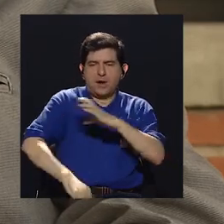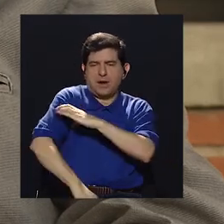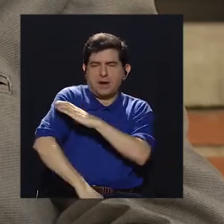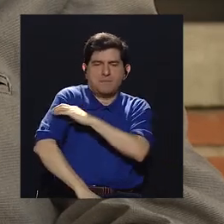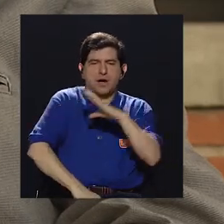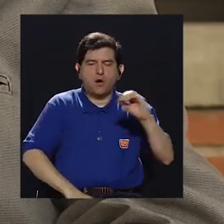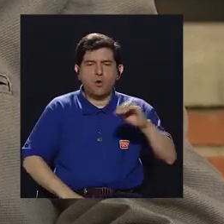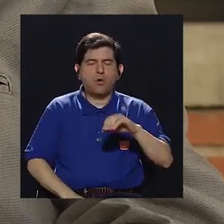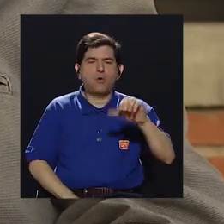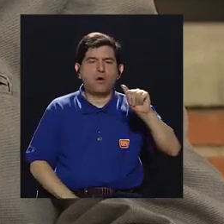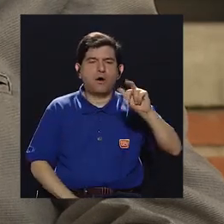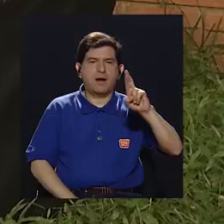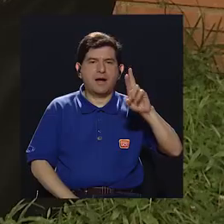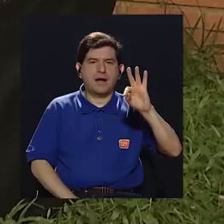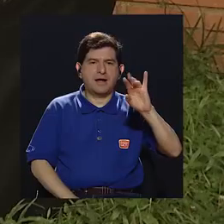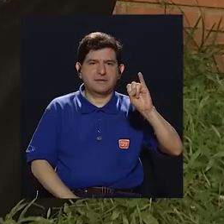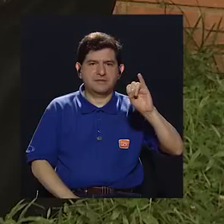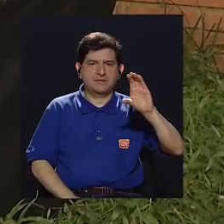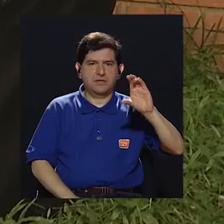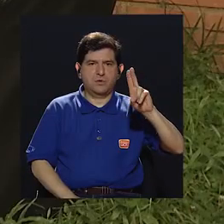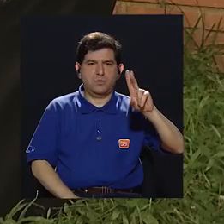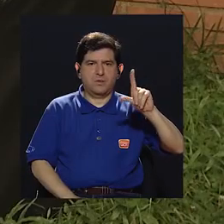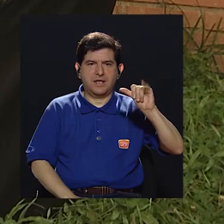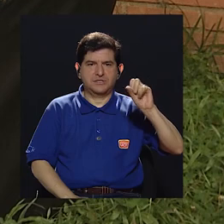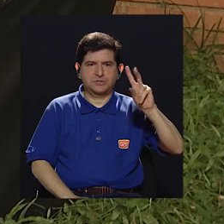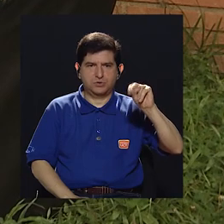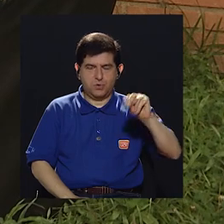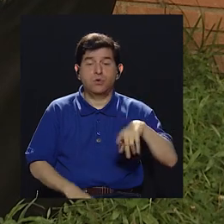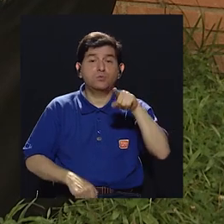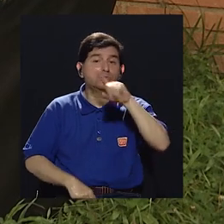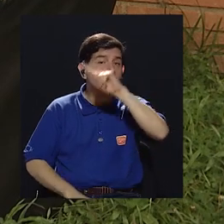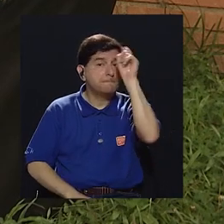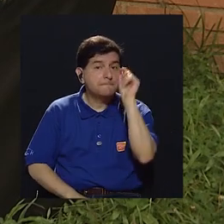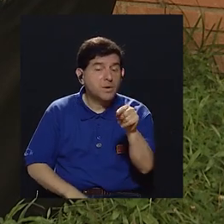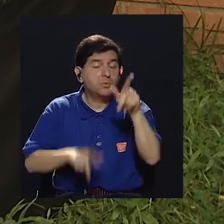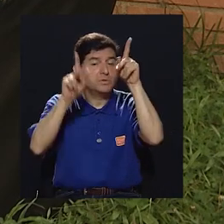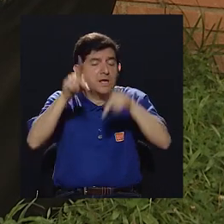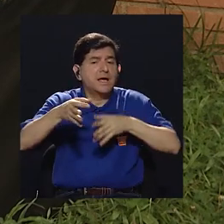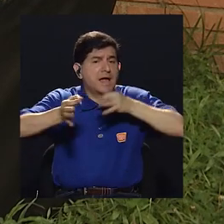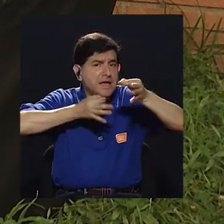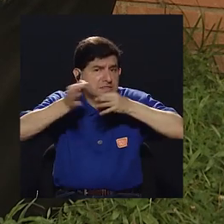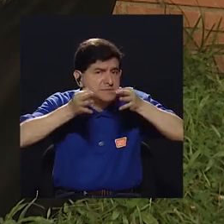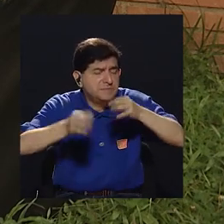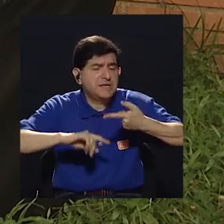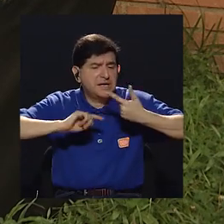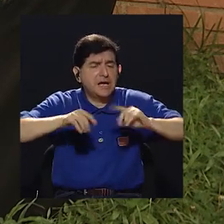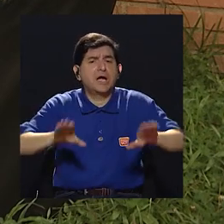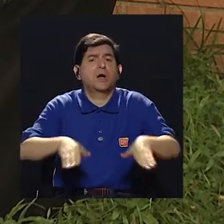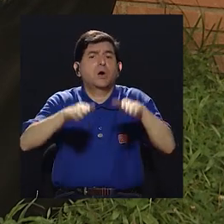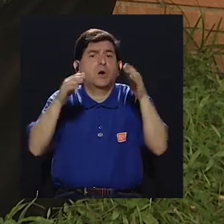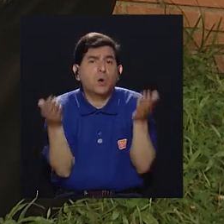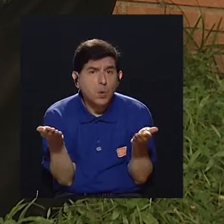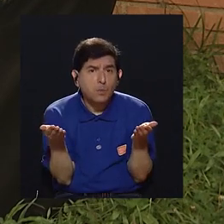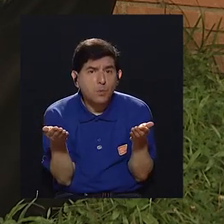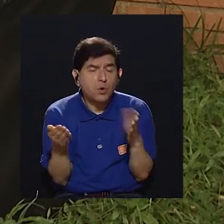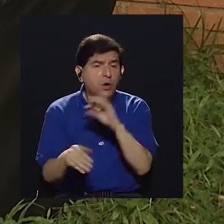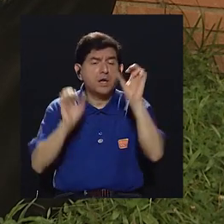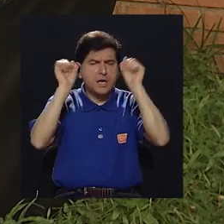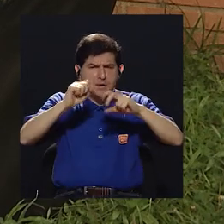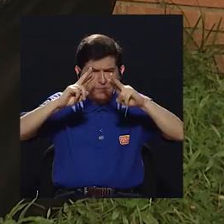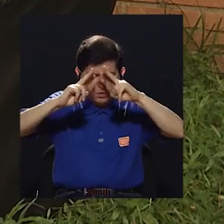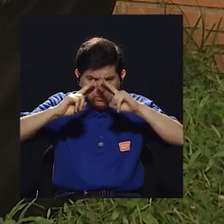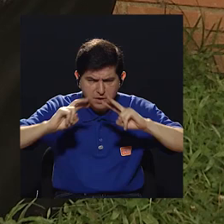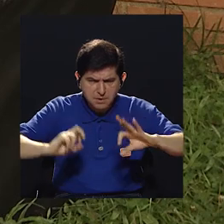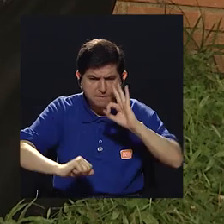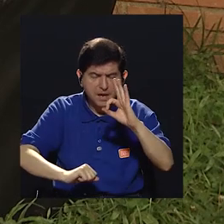propiamente musculares o articulares. En ese sentido, vuelvo a lo mismo, el hecho de que vos le puedas preguntar, que el paciente te explique bien cómo es el dolor, y principalmente